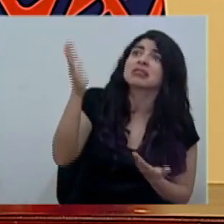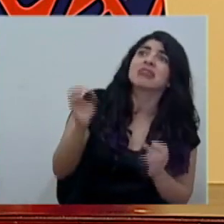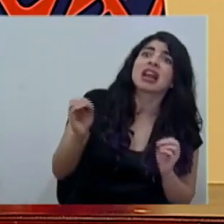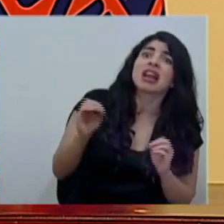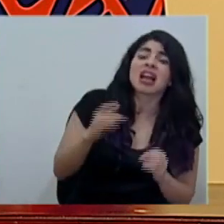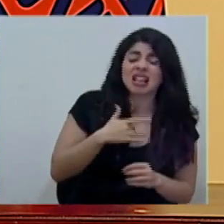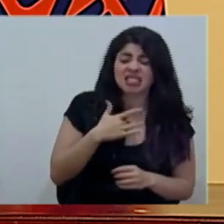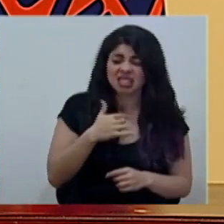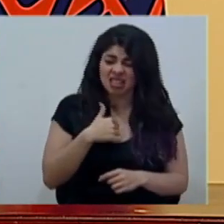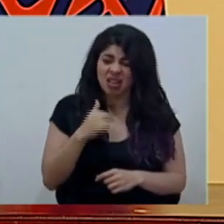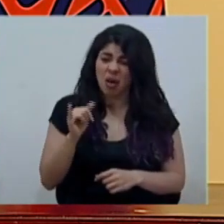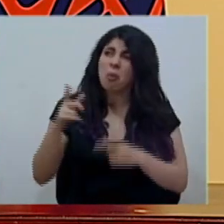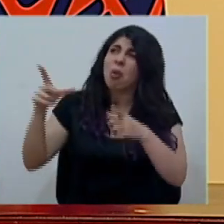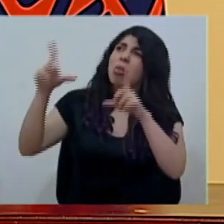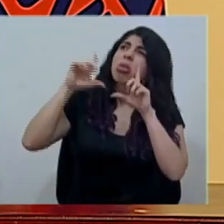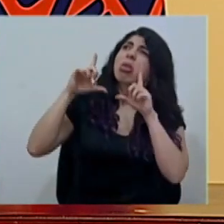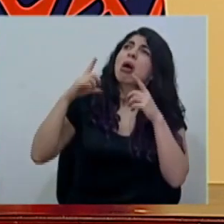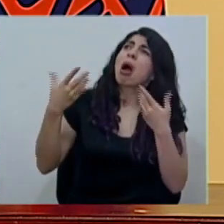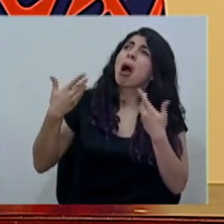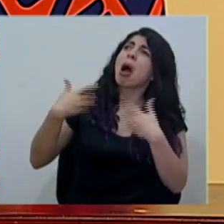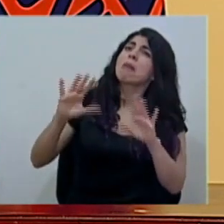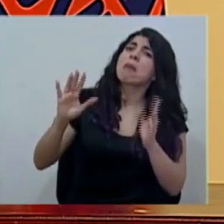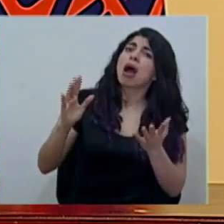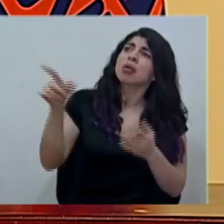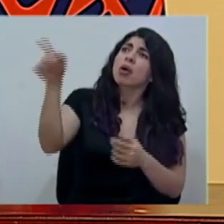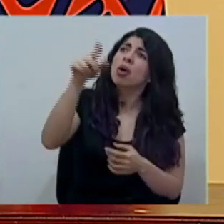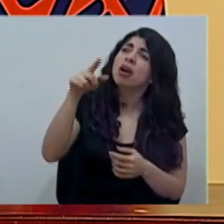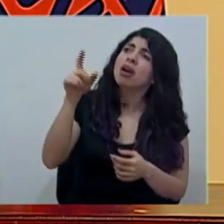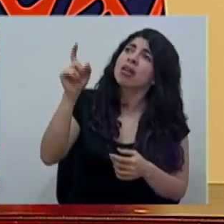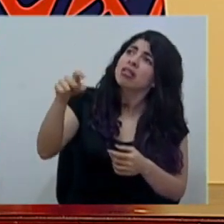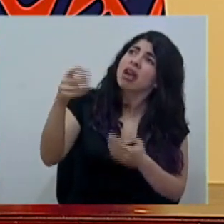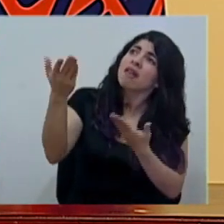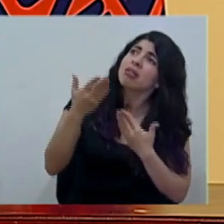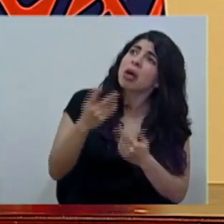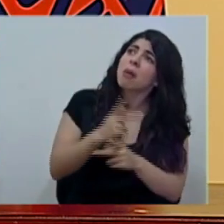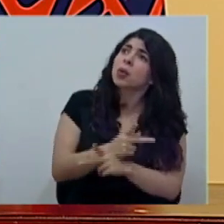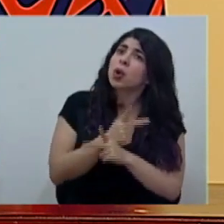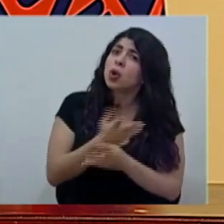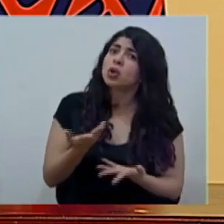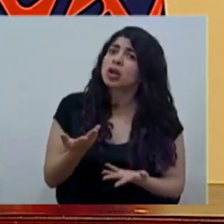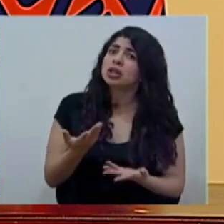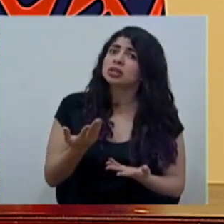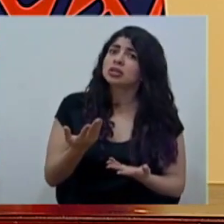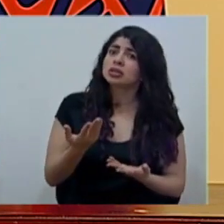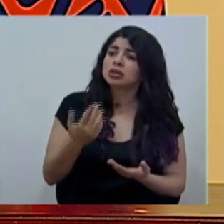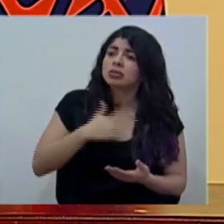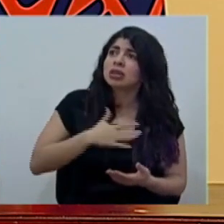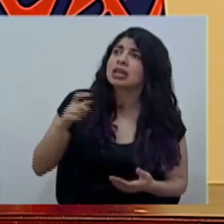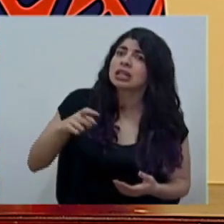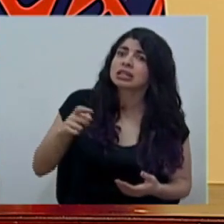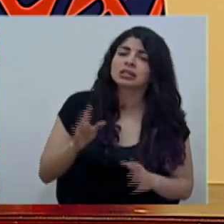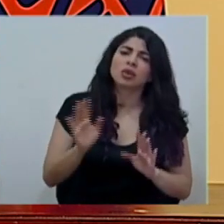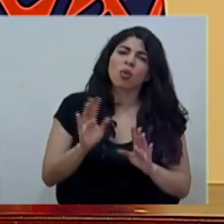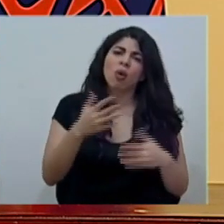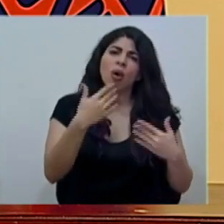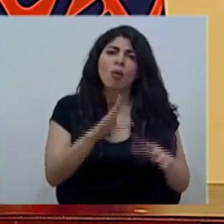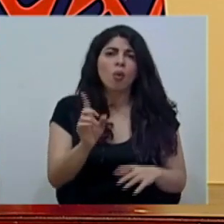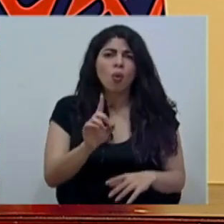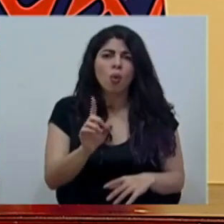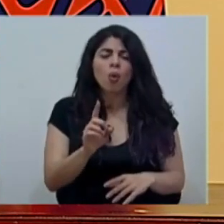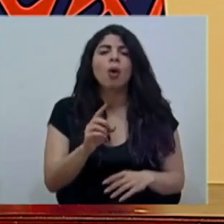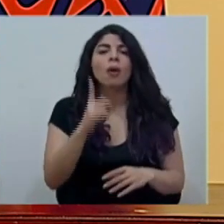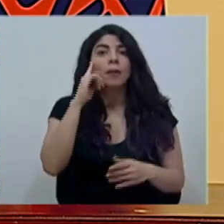sintiéndose que más bien han sido abandonados por el grupo que debería darle protección para todas sus necesidades. Entonces, por